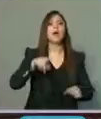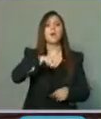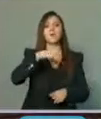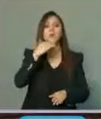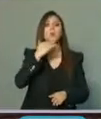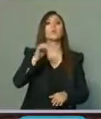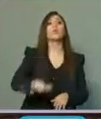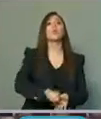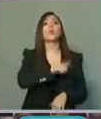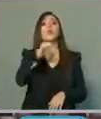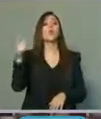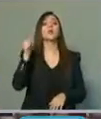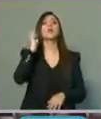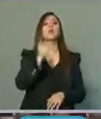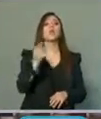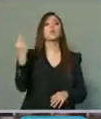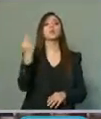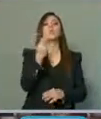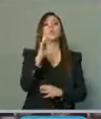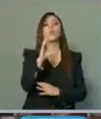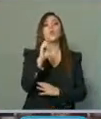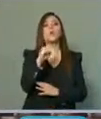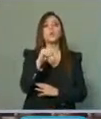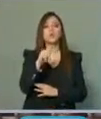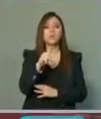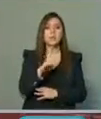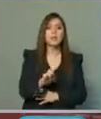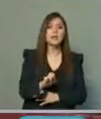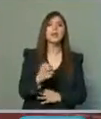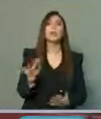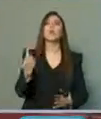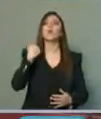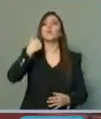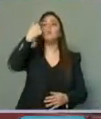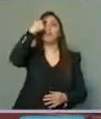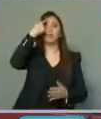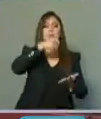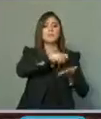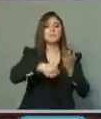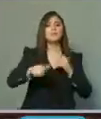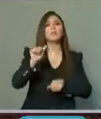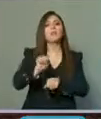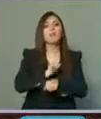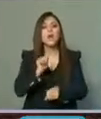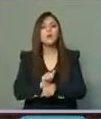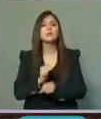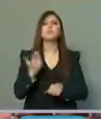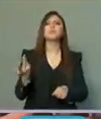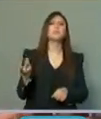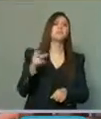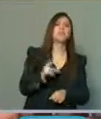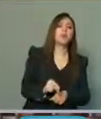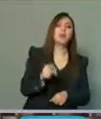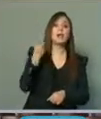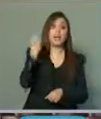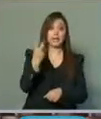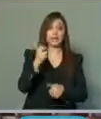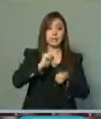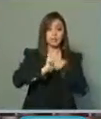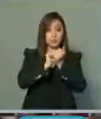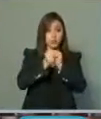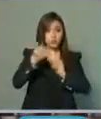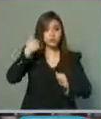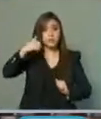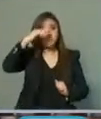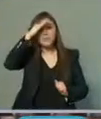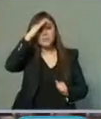utilizar combustibles. Tener o no auto, quizá. Tener o no auto, exacto. Incluso llegar a ese punto importante, lo mencionas